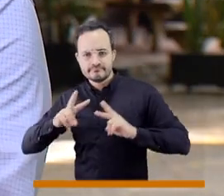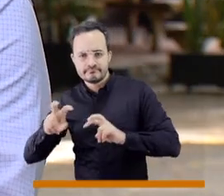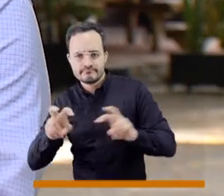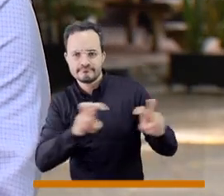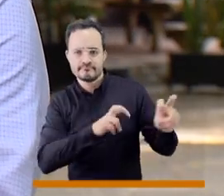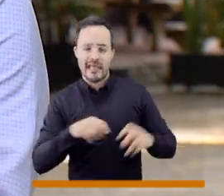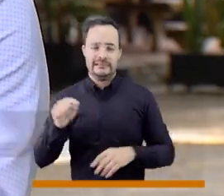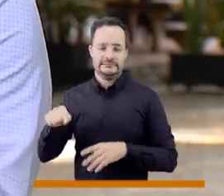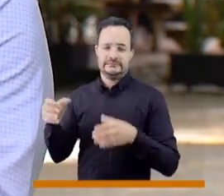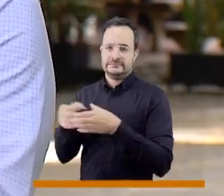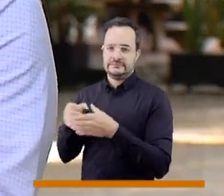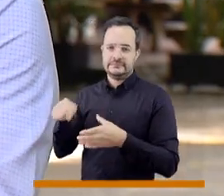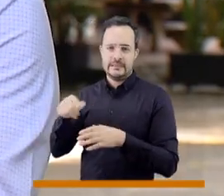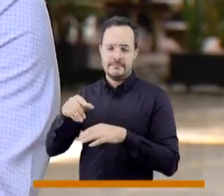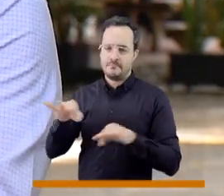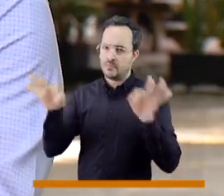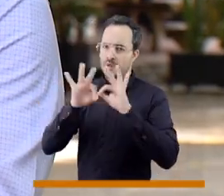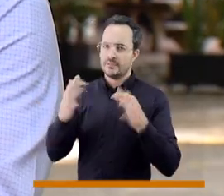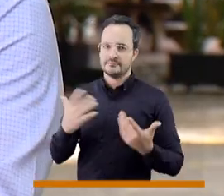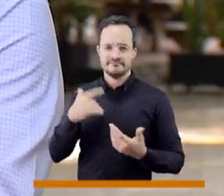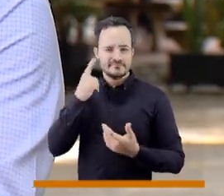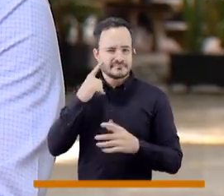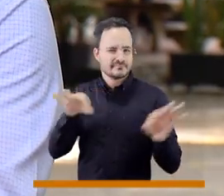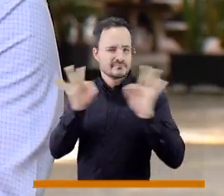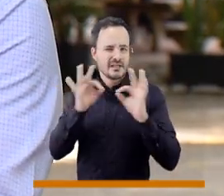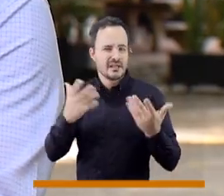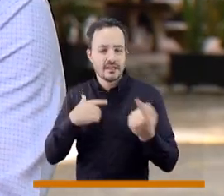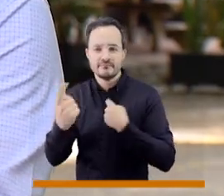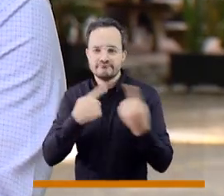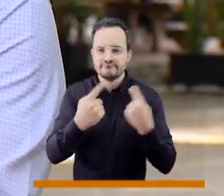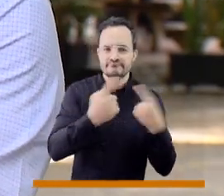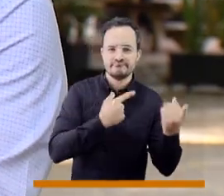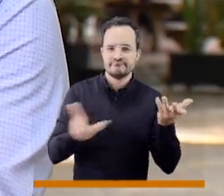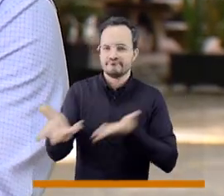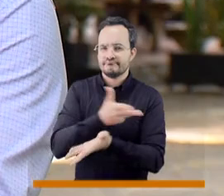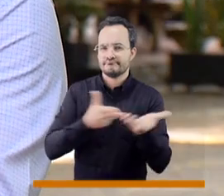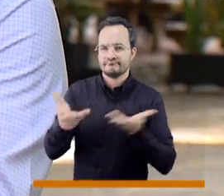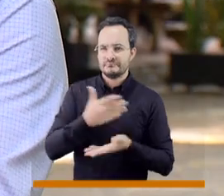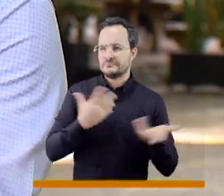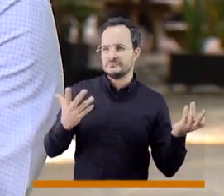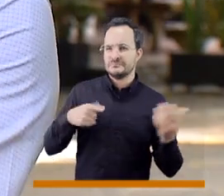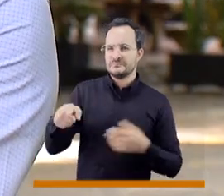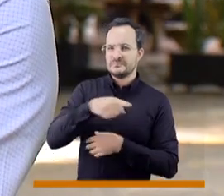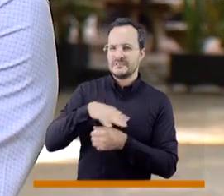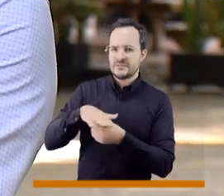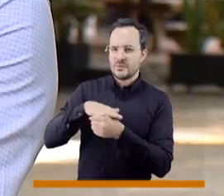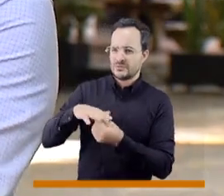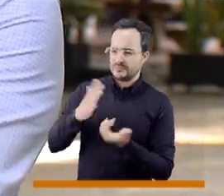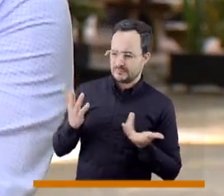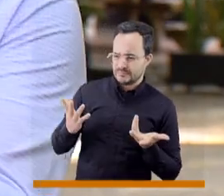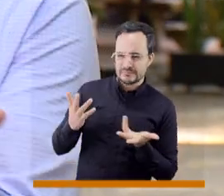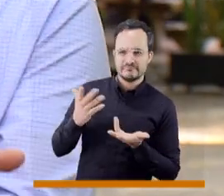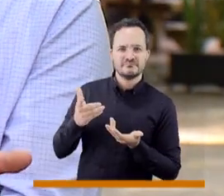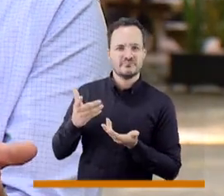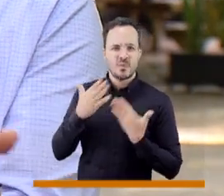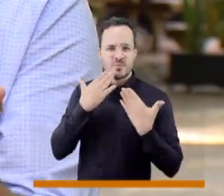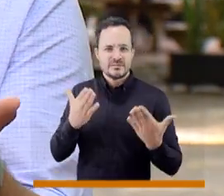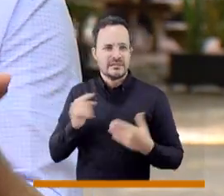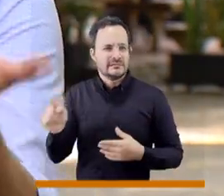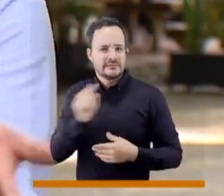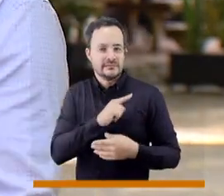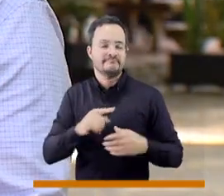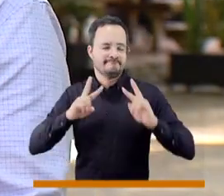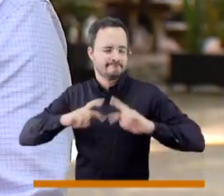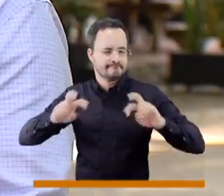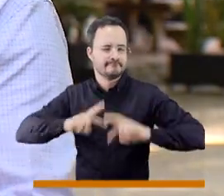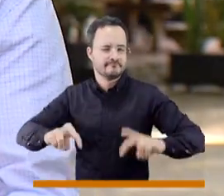que mida qué está pasando con la gentrificación, un diálogo permanente con esos habitantes tradicionales de los barrios que están teniendo que ir